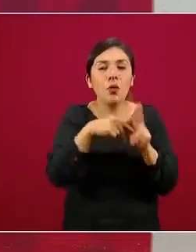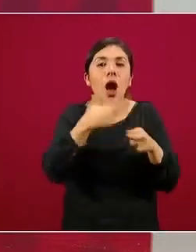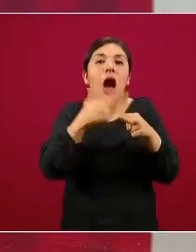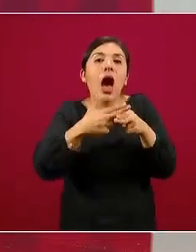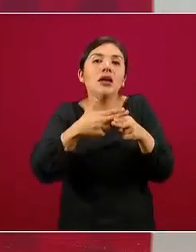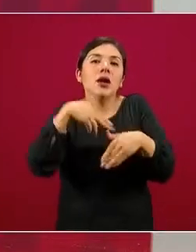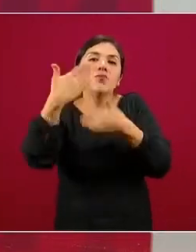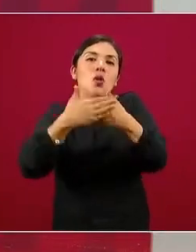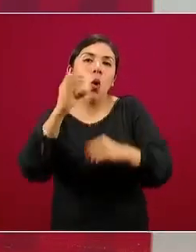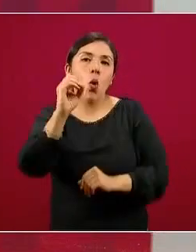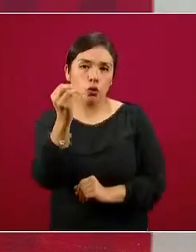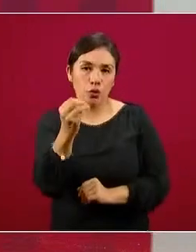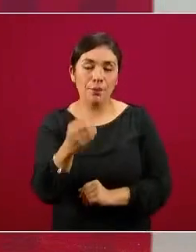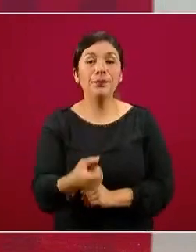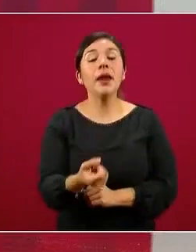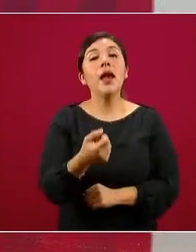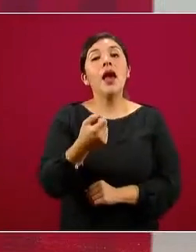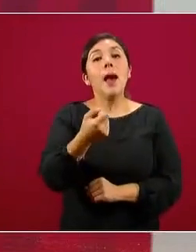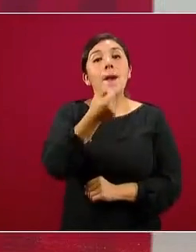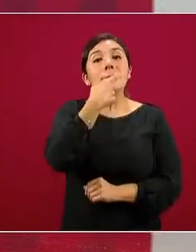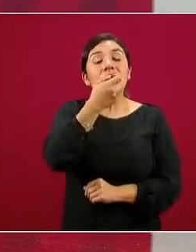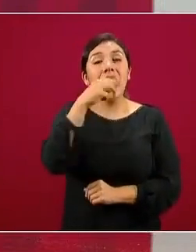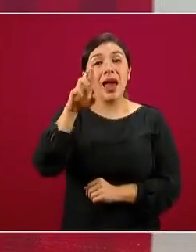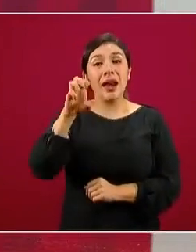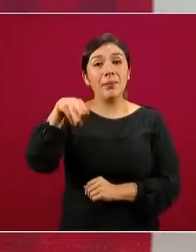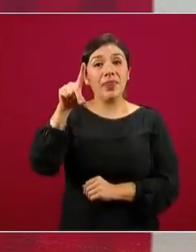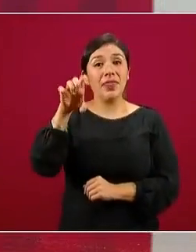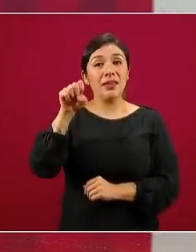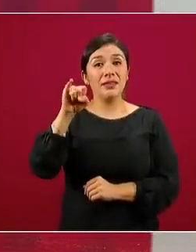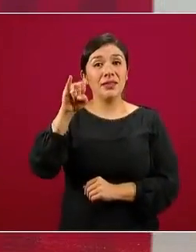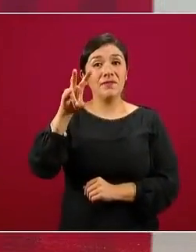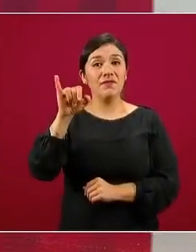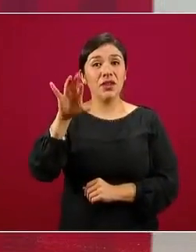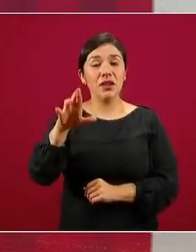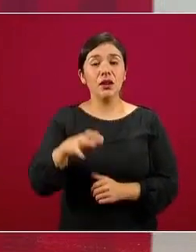octubre rehn decidir ayer salió una noticia